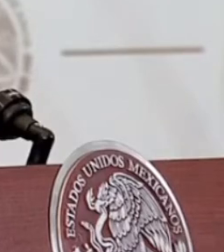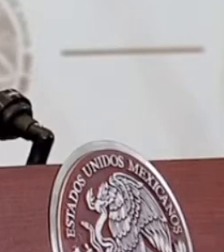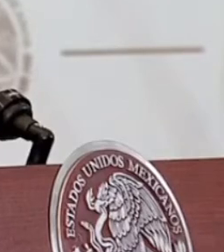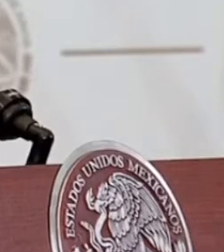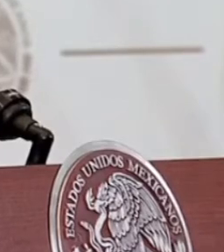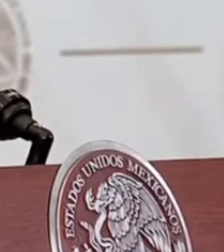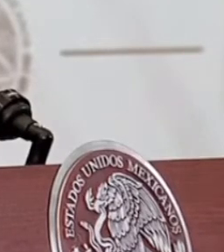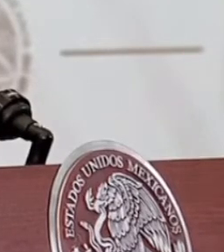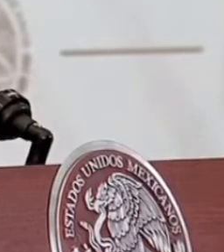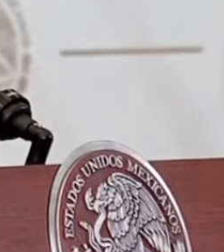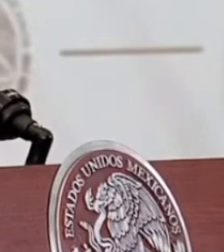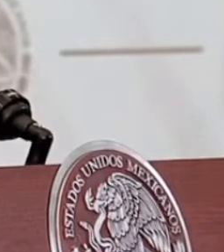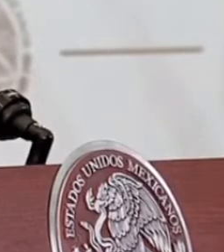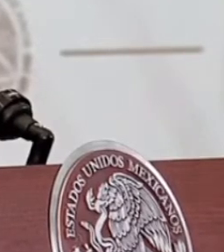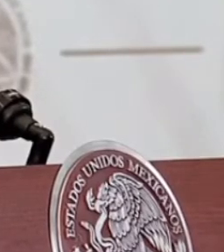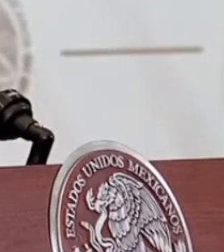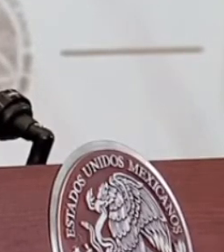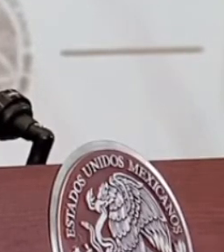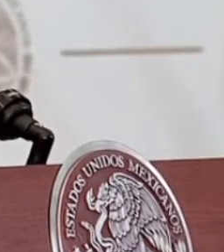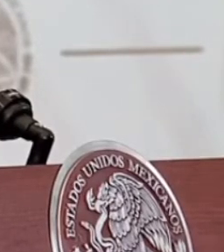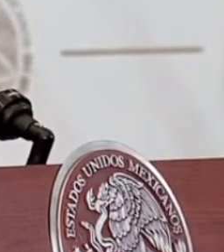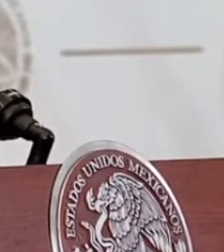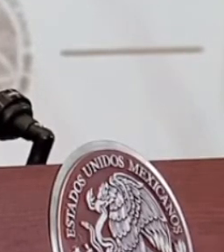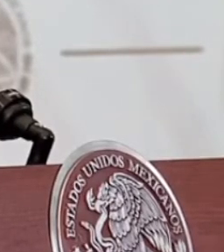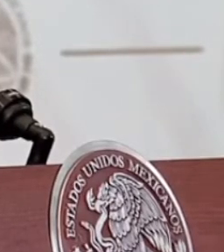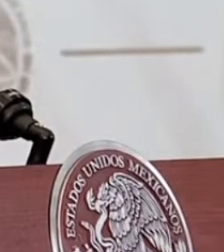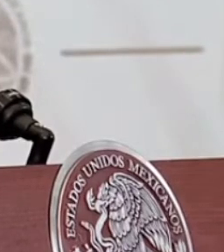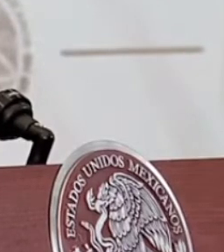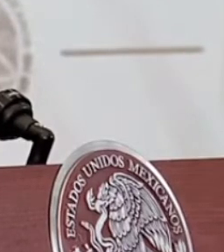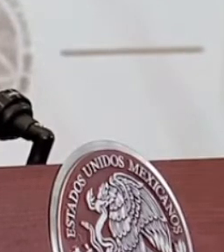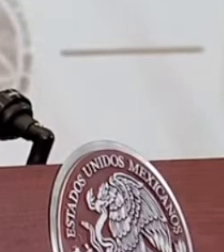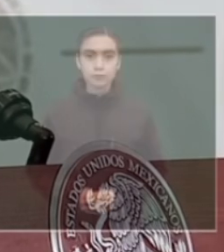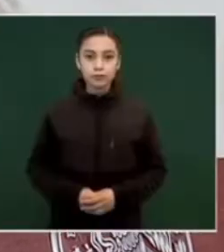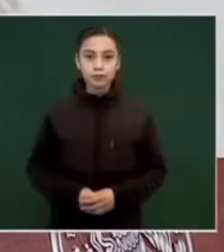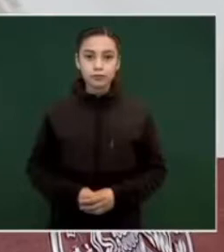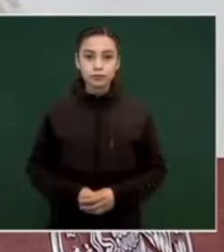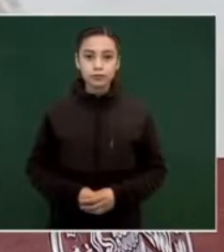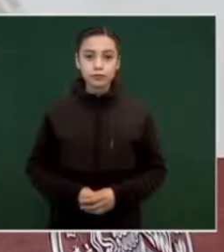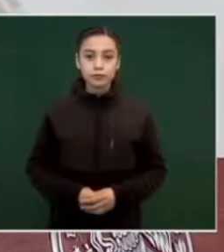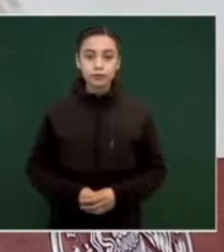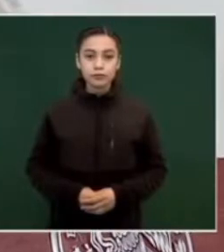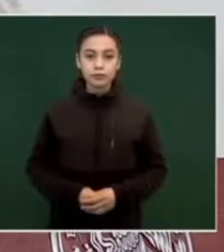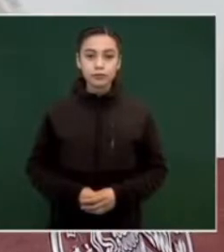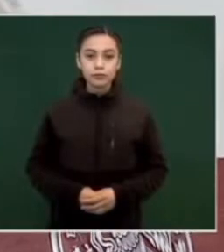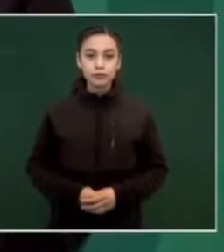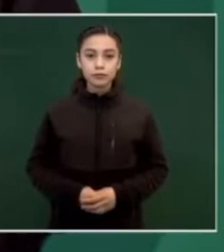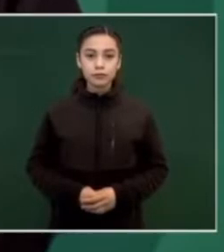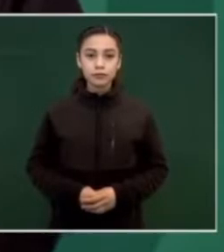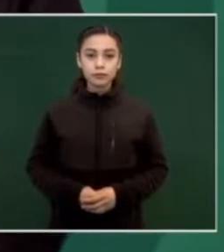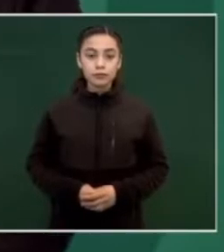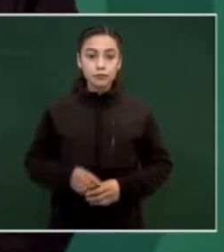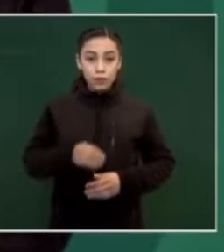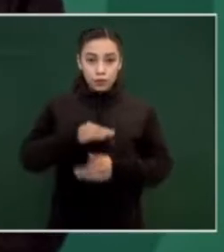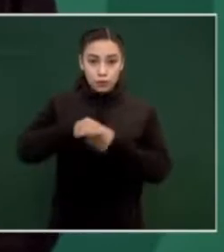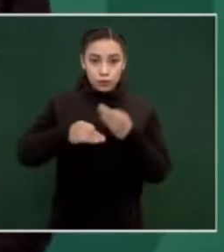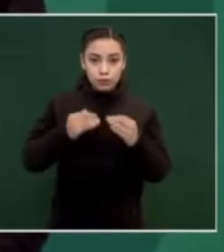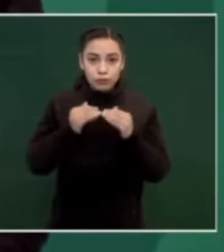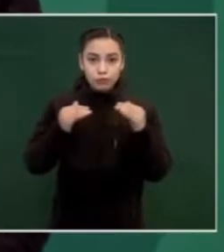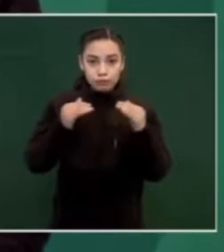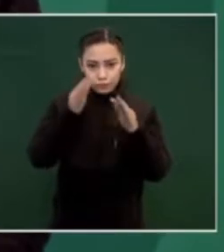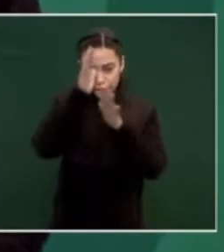en ayudar a los pobres solo en ese hecho pueden ir a la iglesia